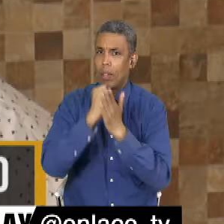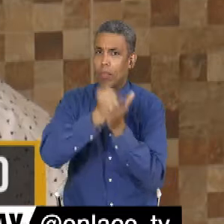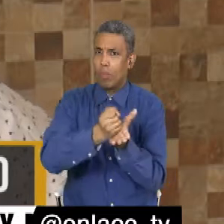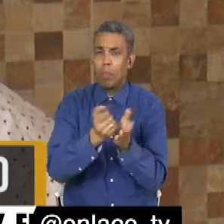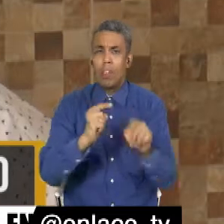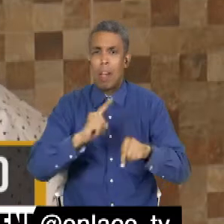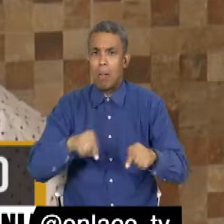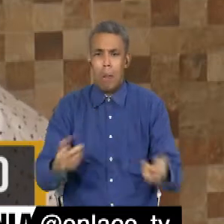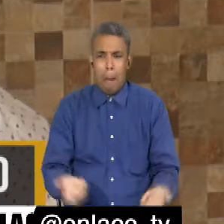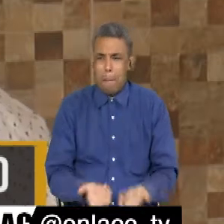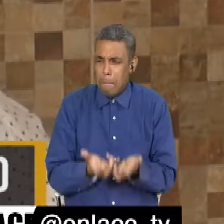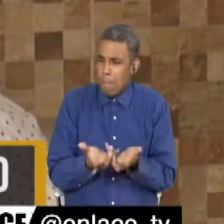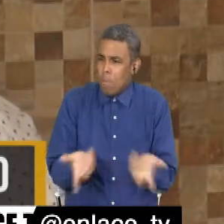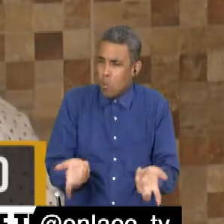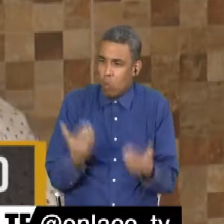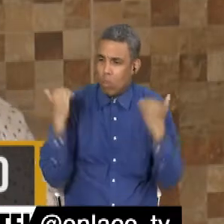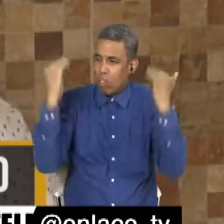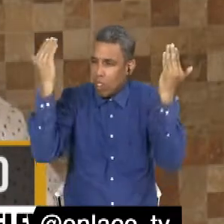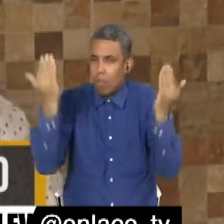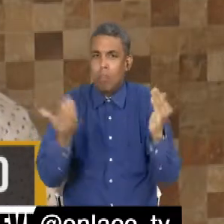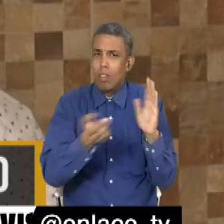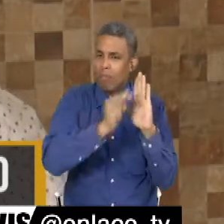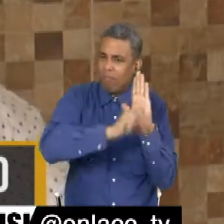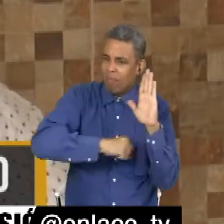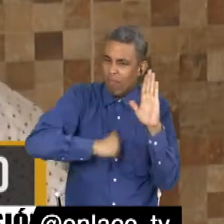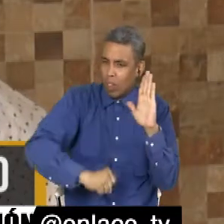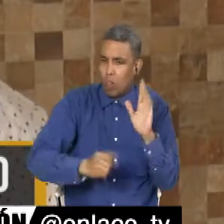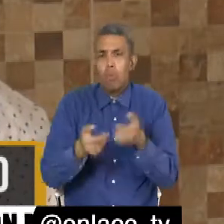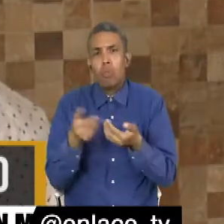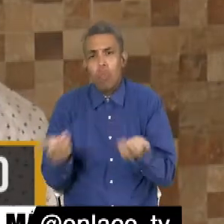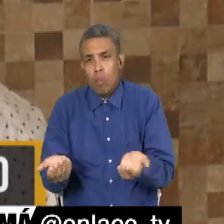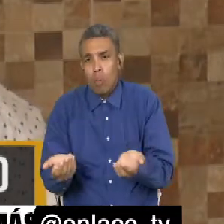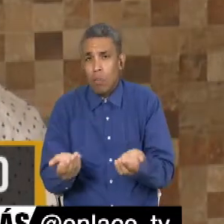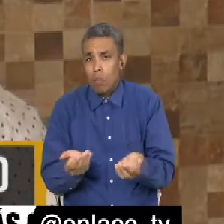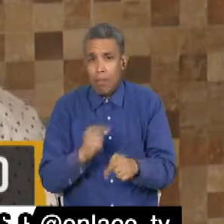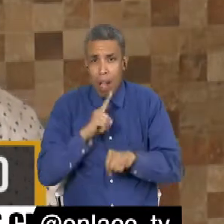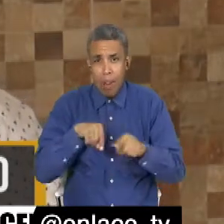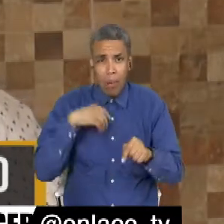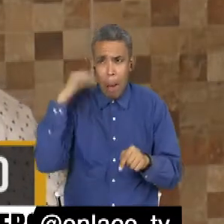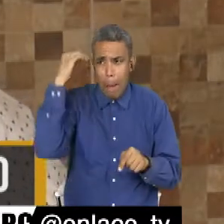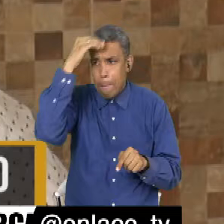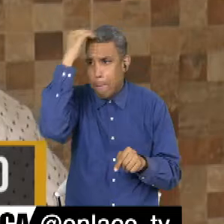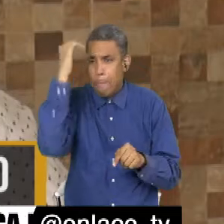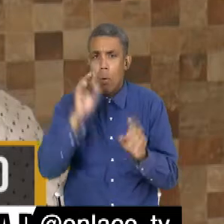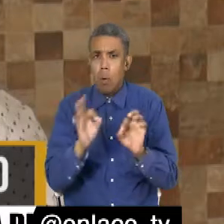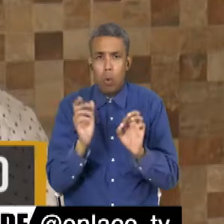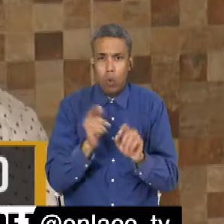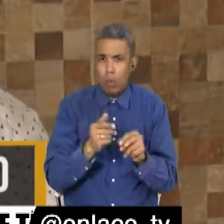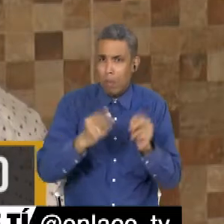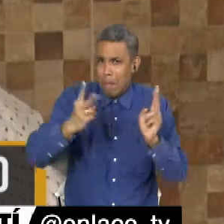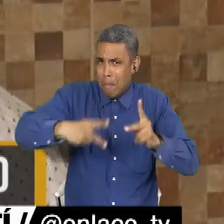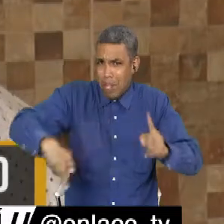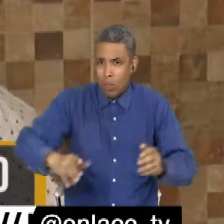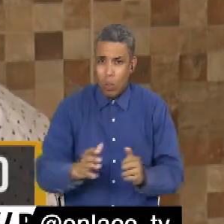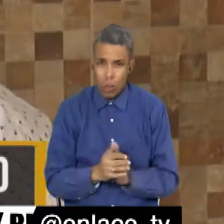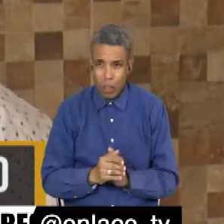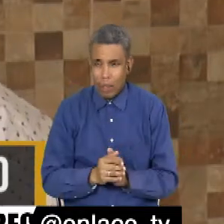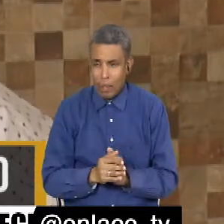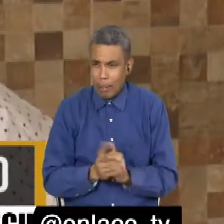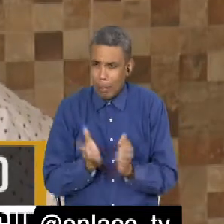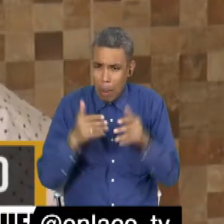los derechos, los beneficios que tenemos nosotros como pensionados discapacitados y